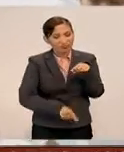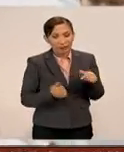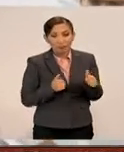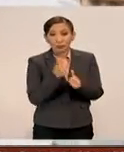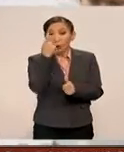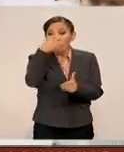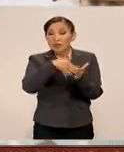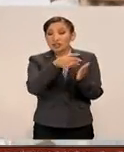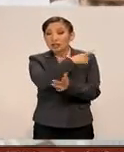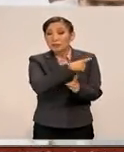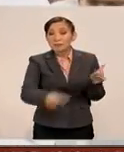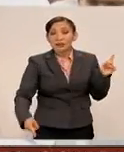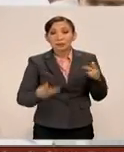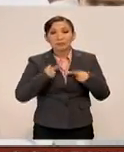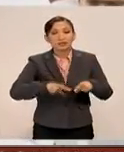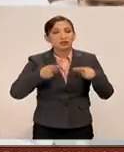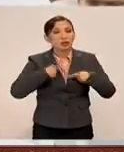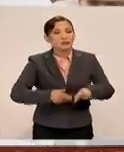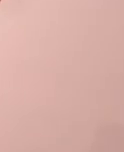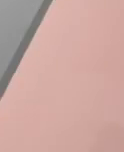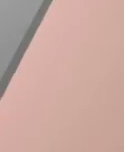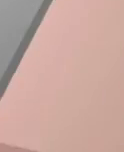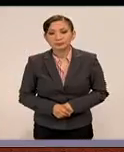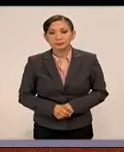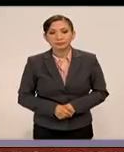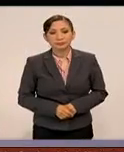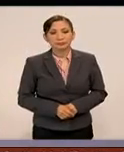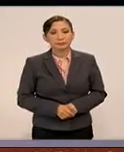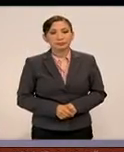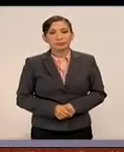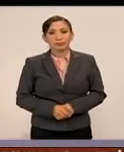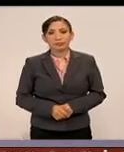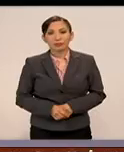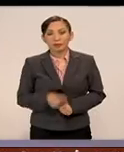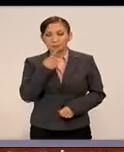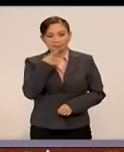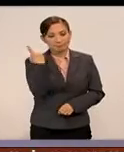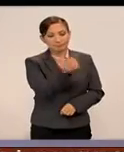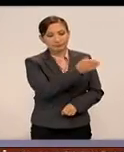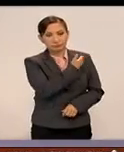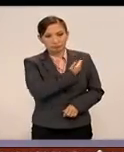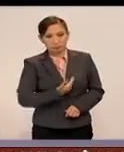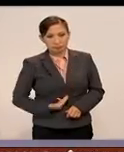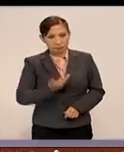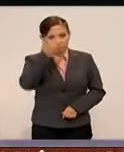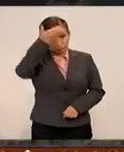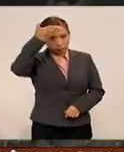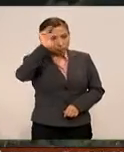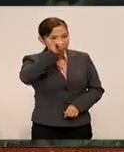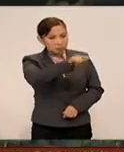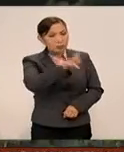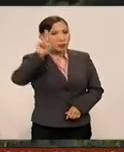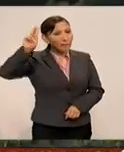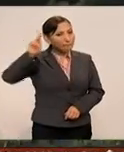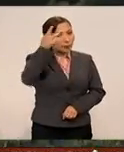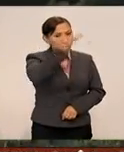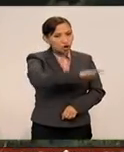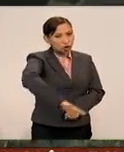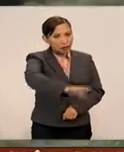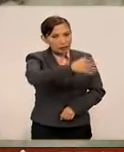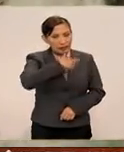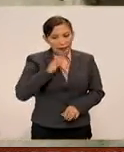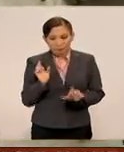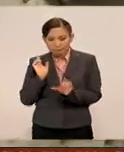de 1,500,000 de mexicanos. Por instrucciones del presidente Enrique Peña Nieto, el Politécnico Nacional